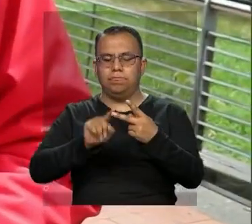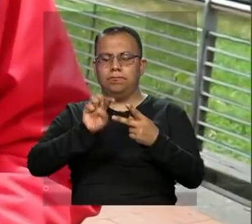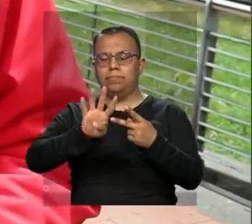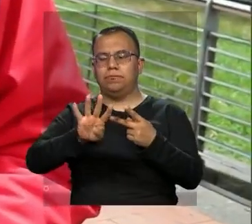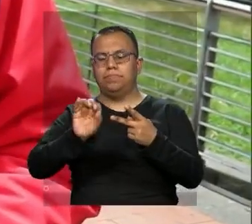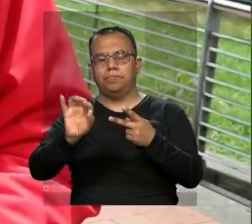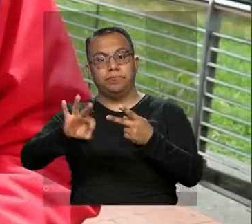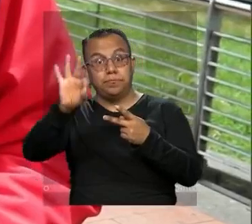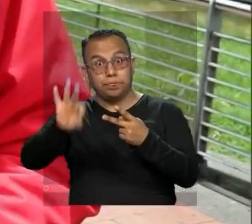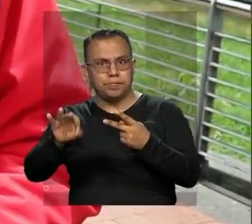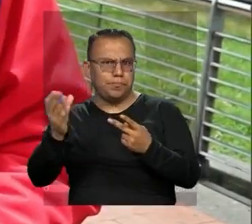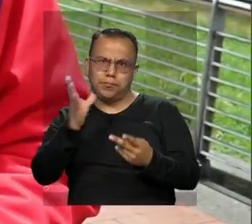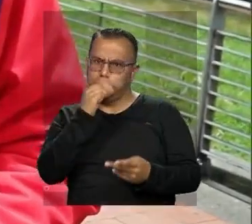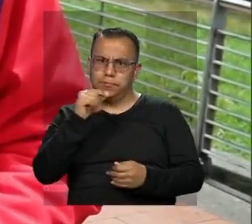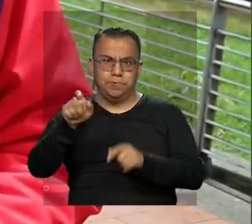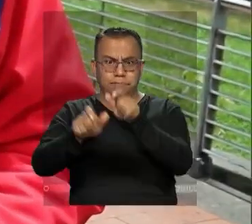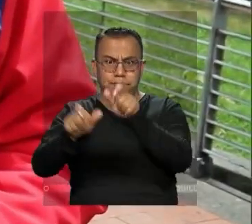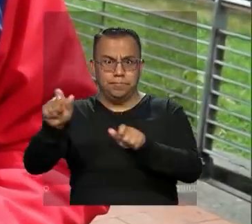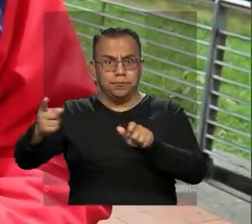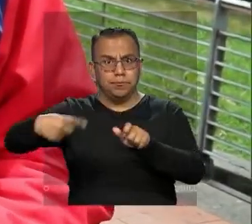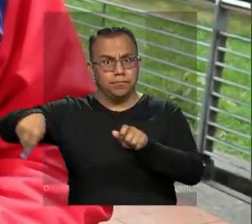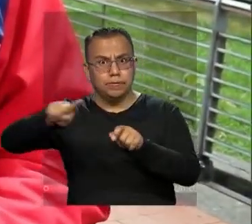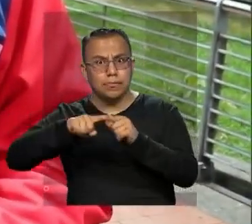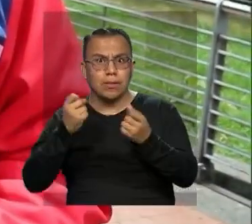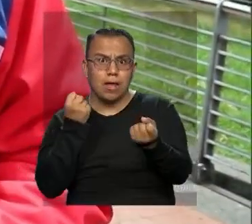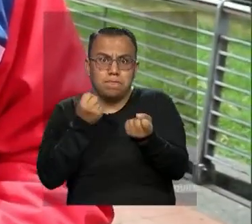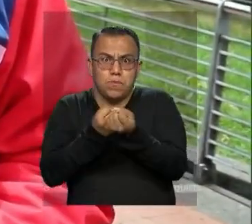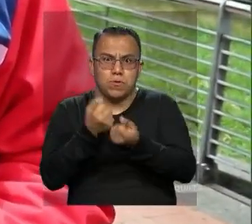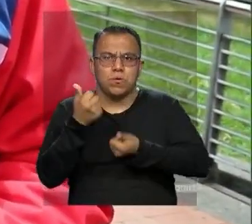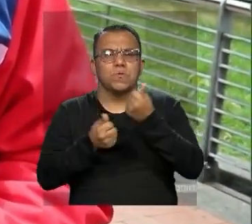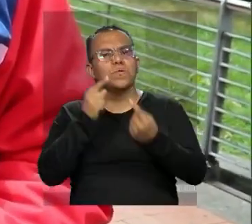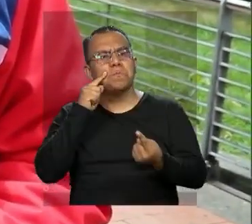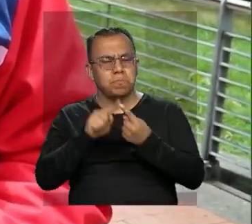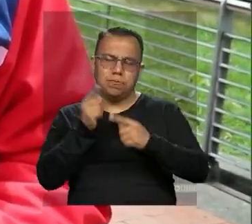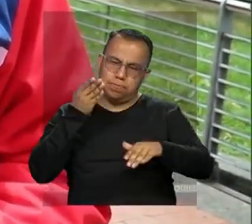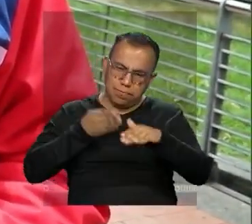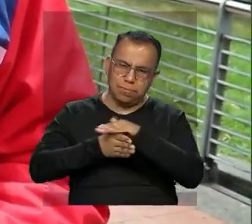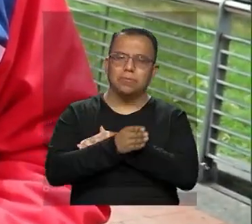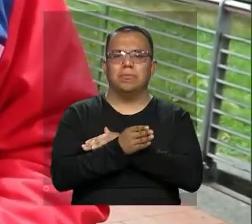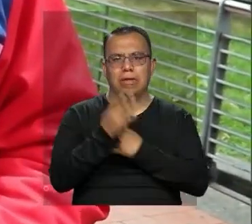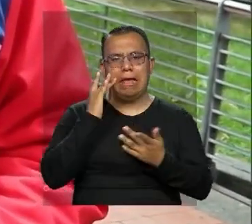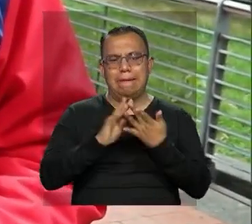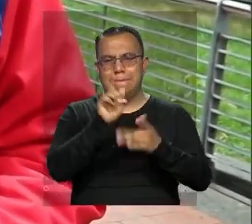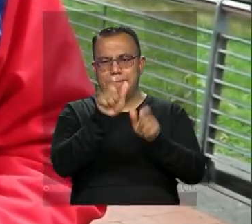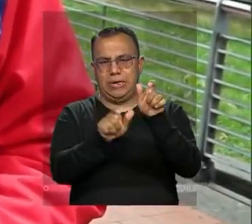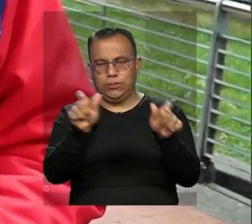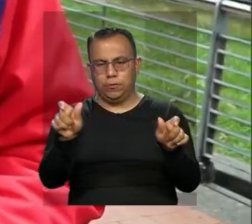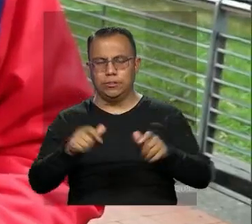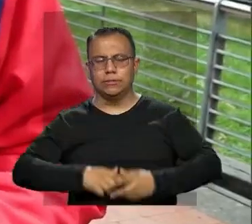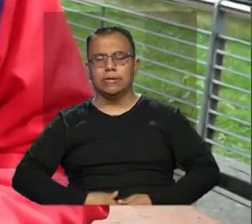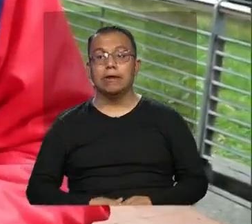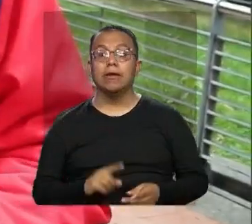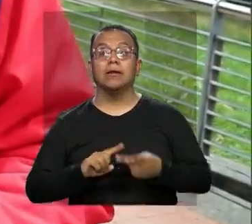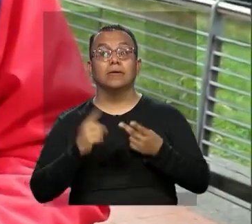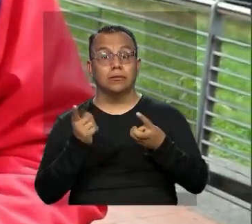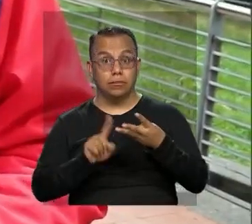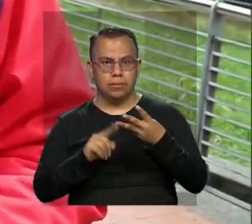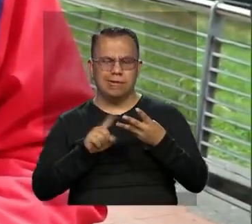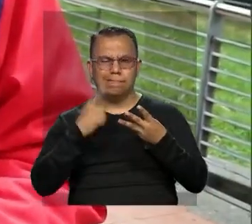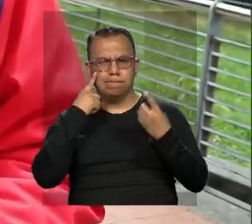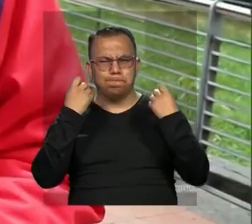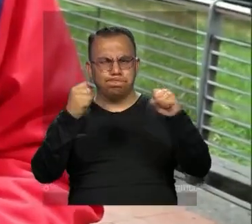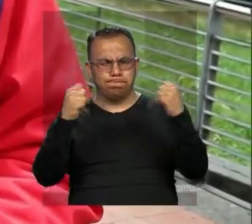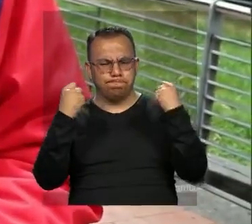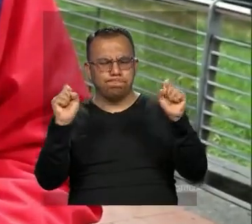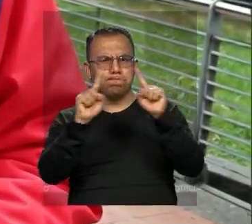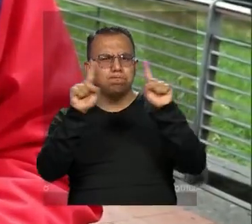las estaciones no encontramos personal de apoyo para el ingreso de estas personas. También nos preocupa